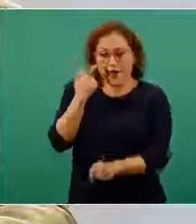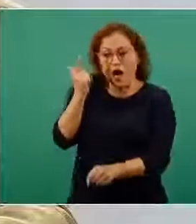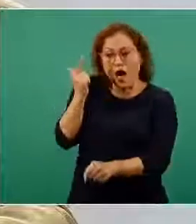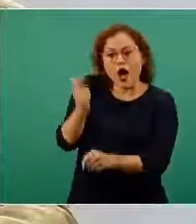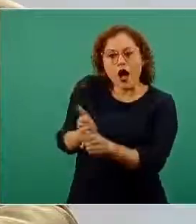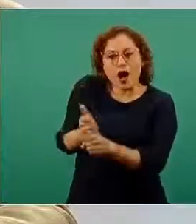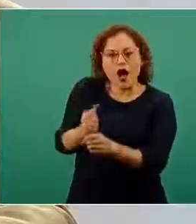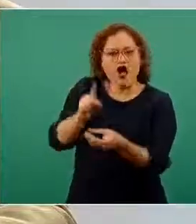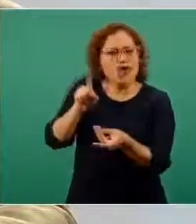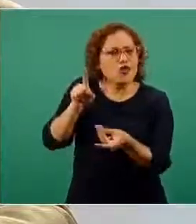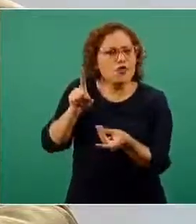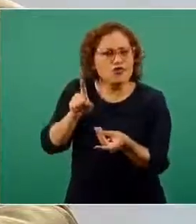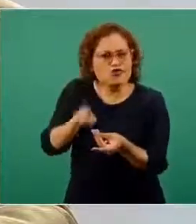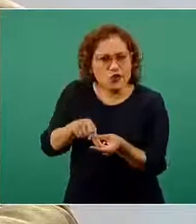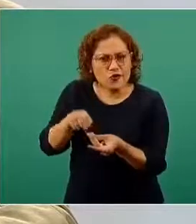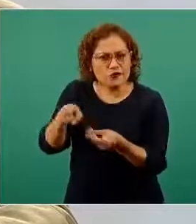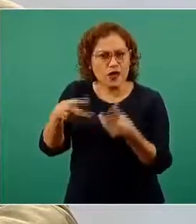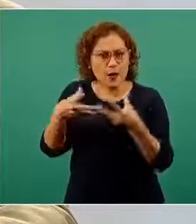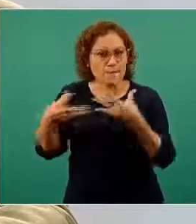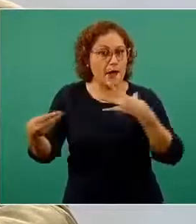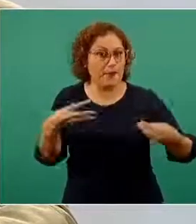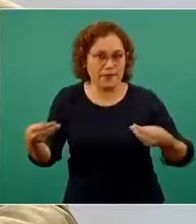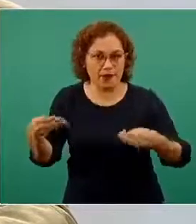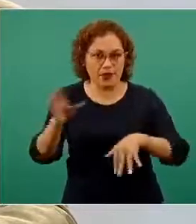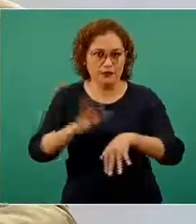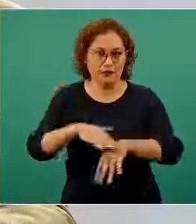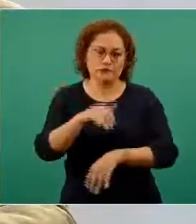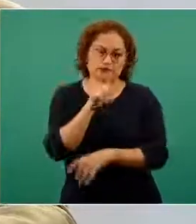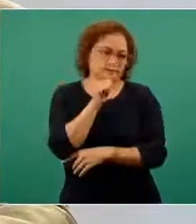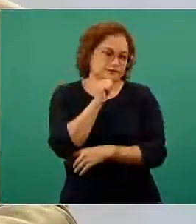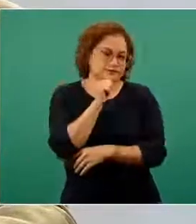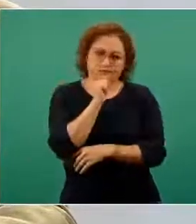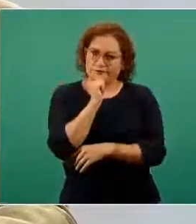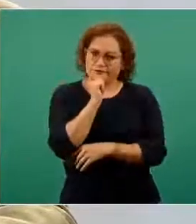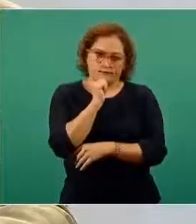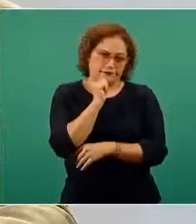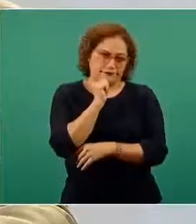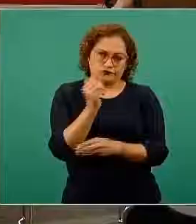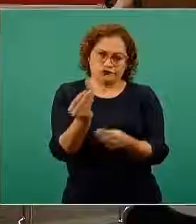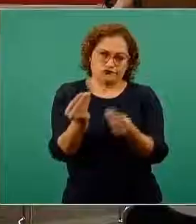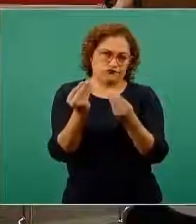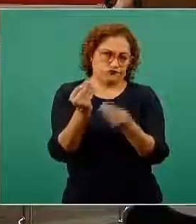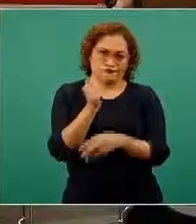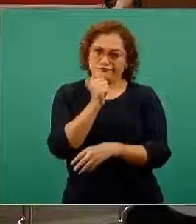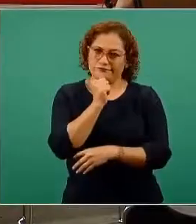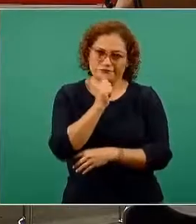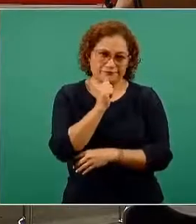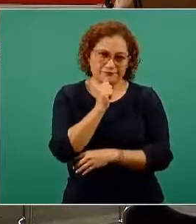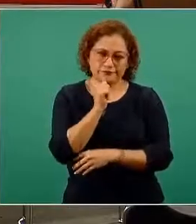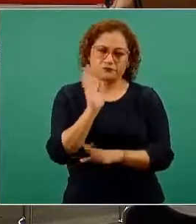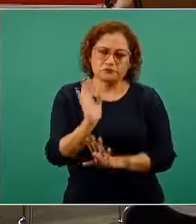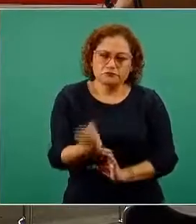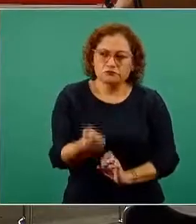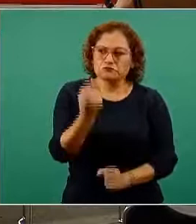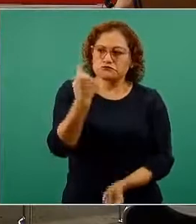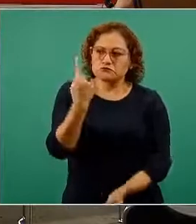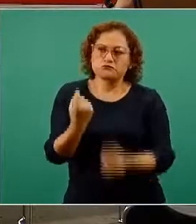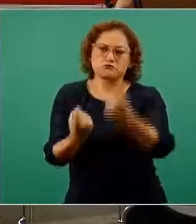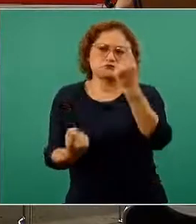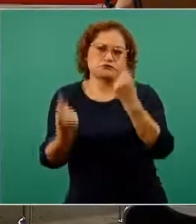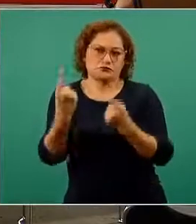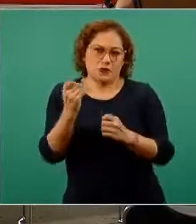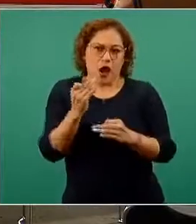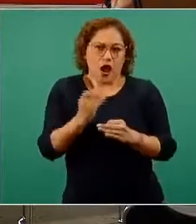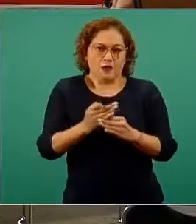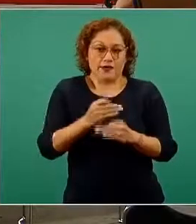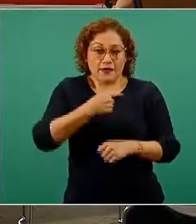dónde exactamente pudieran tener mayor precaución, y por eso pues el llamado es más general en la Ciudad de México como en las